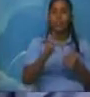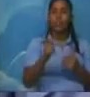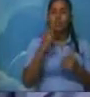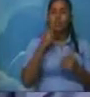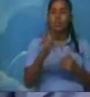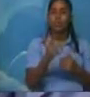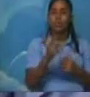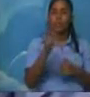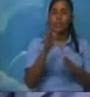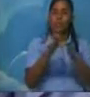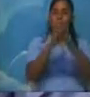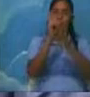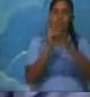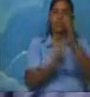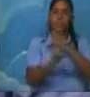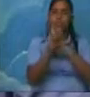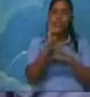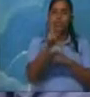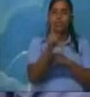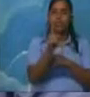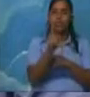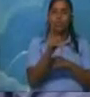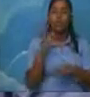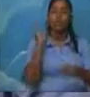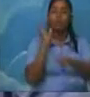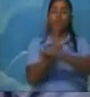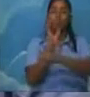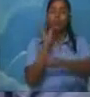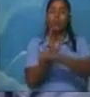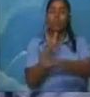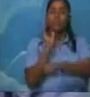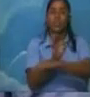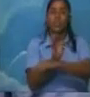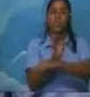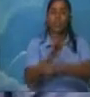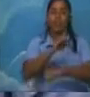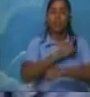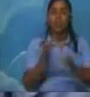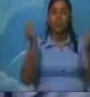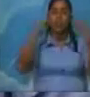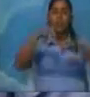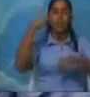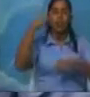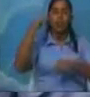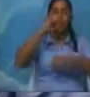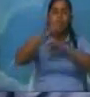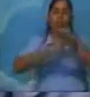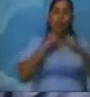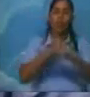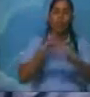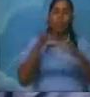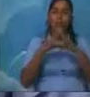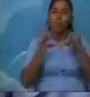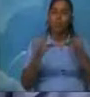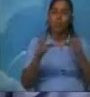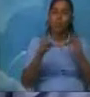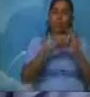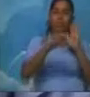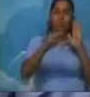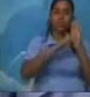y dice el versículo un Cuidaré de poner por obra todo